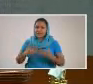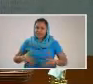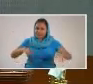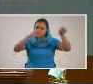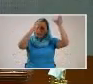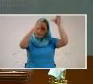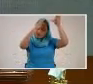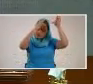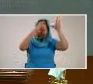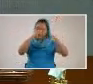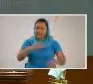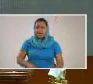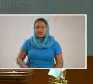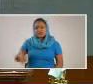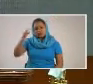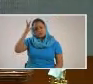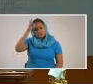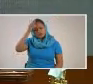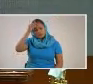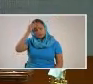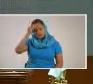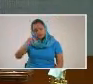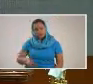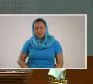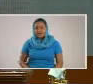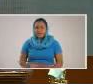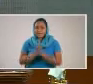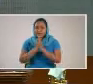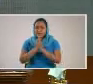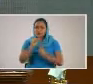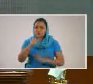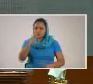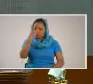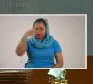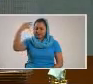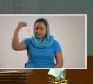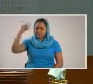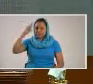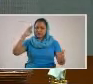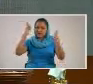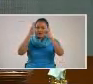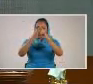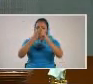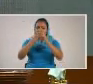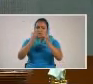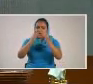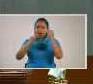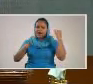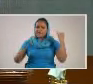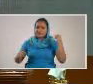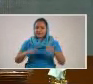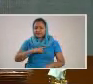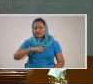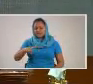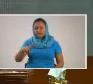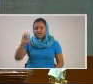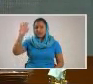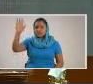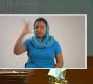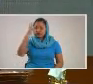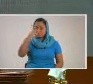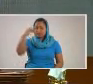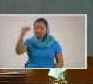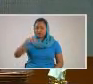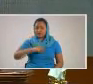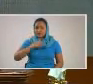y entendimiento. Te pedimos un espíritu de revelación a fin de que sea tu espíritu, Señor,